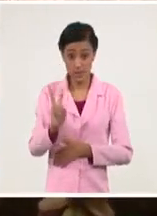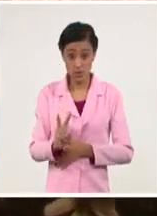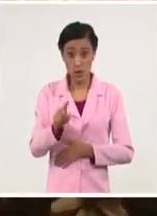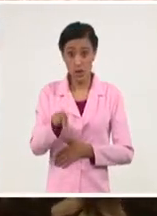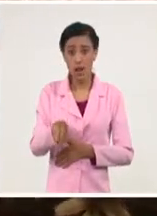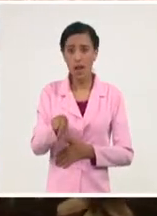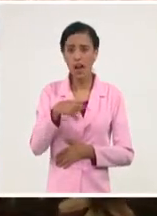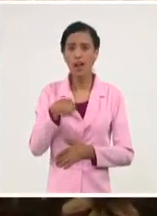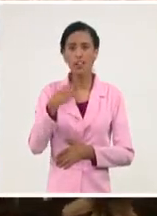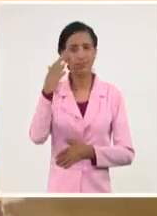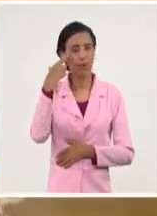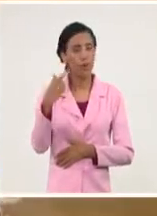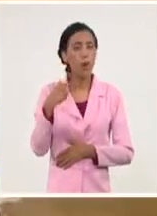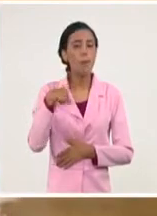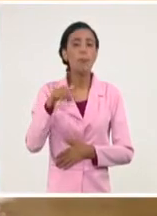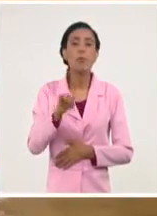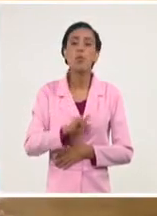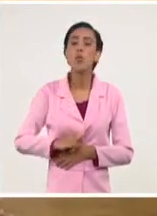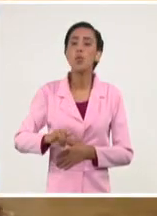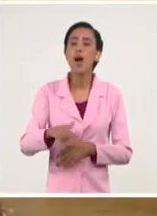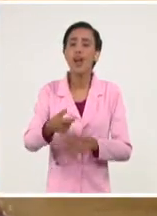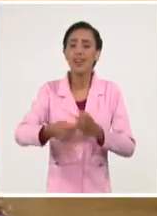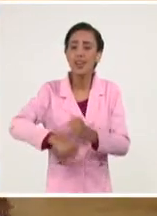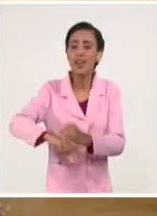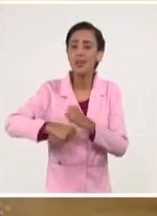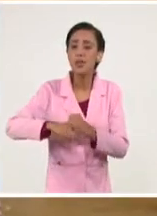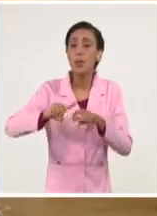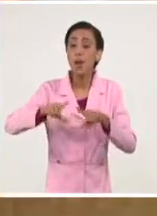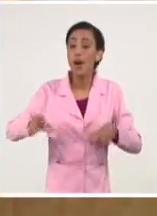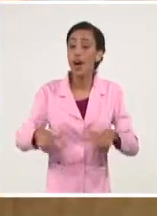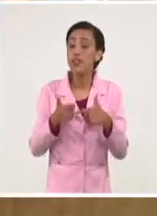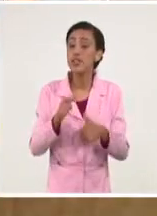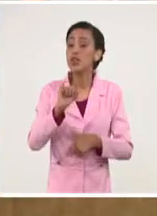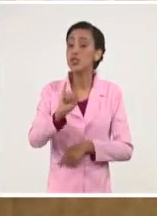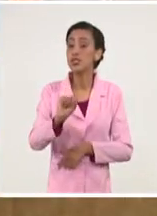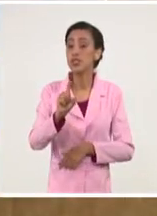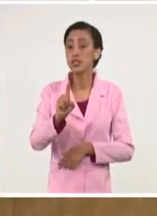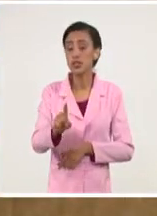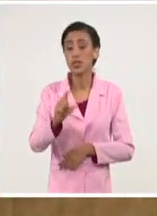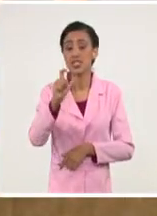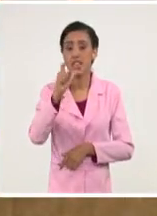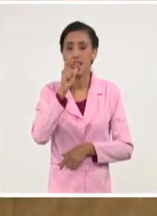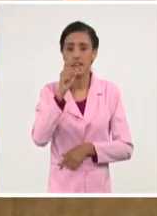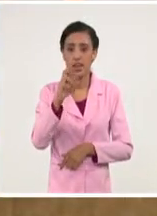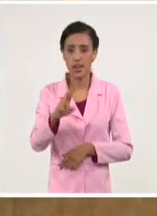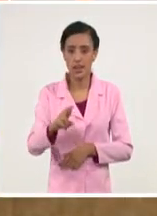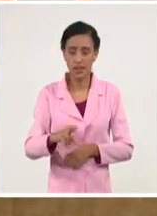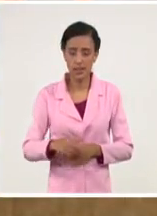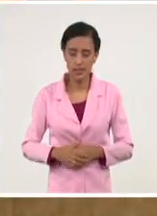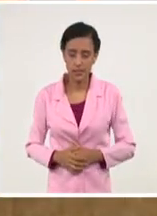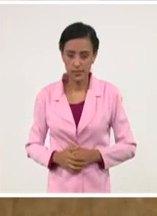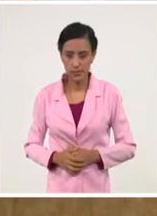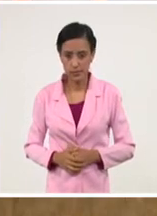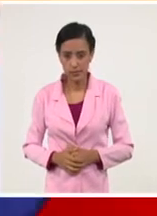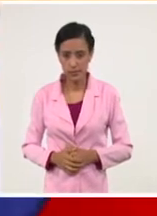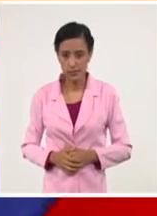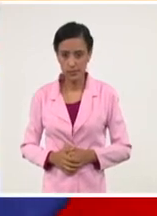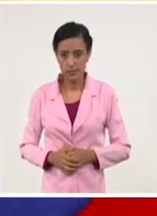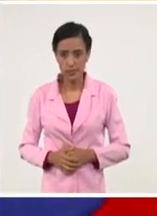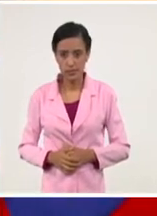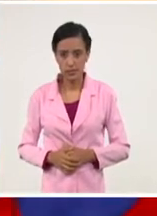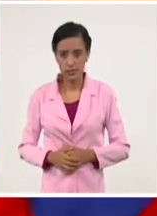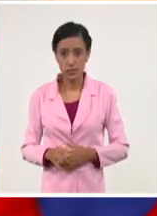saludaron con un trabajo voluntario el advenimiento del aniversario 61 de los Comités de Defensa de la Revolución. Los